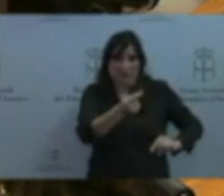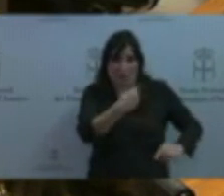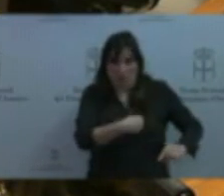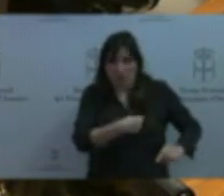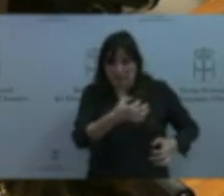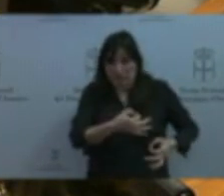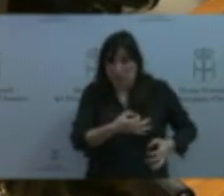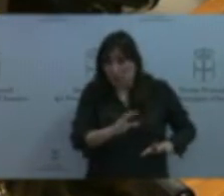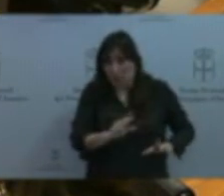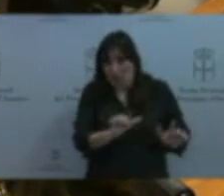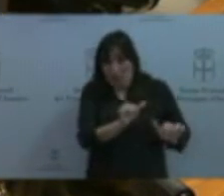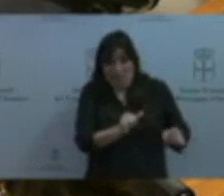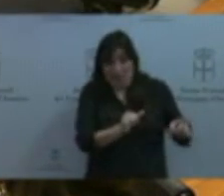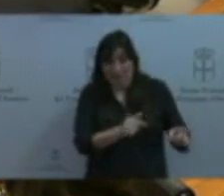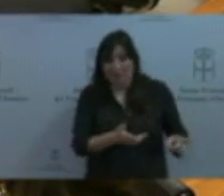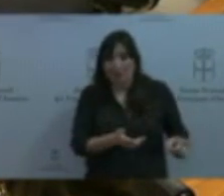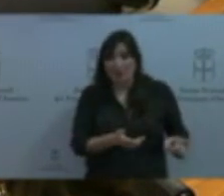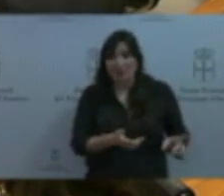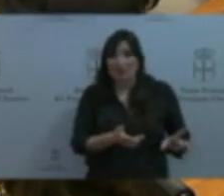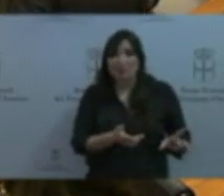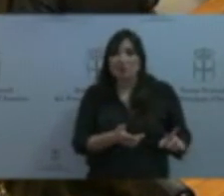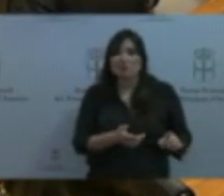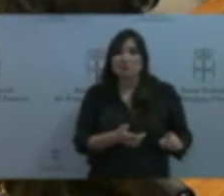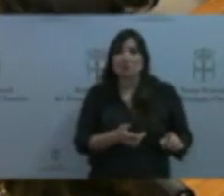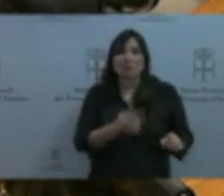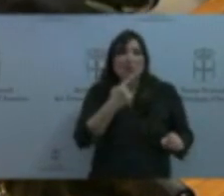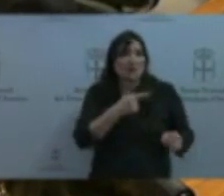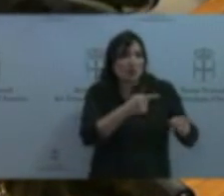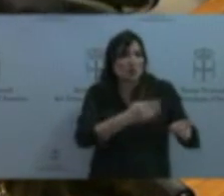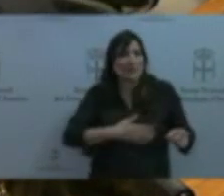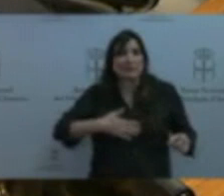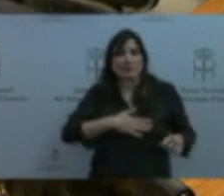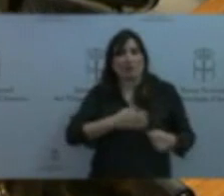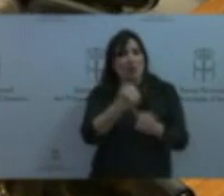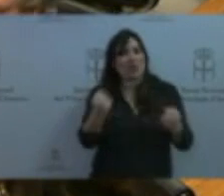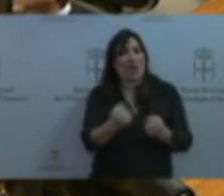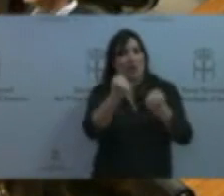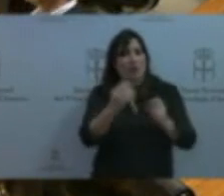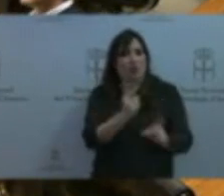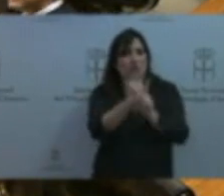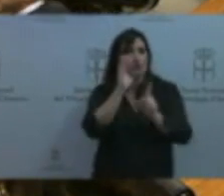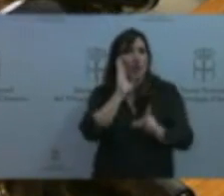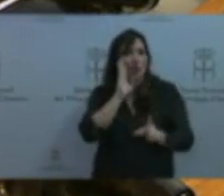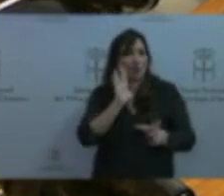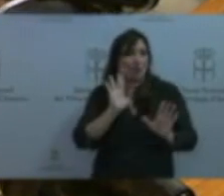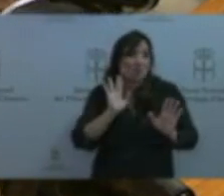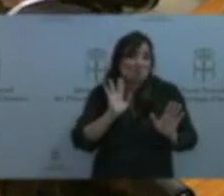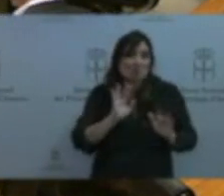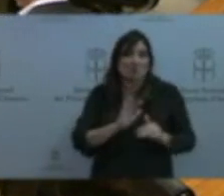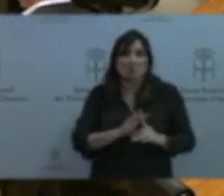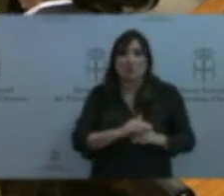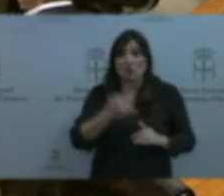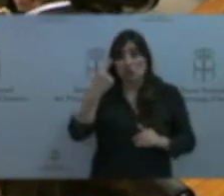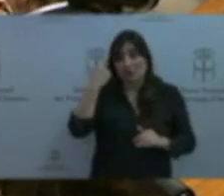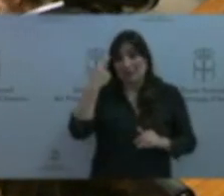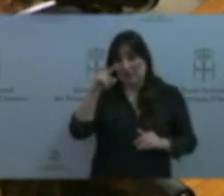que está satisfecho de las acciones que tomaron ustedes frente a la corrupción. Sé que no me va a